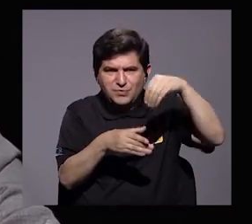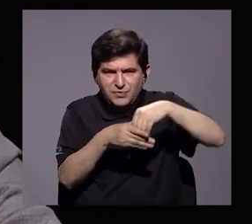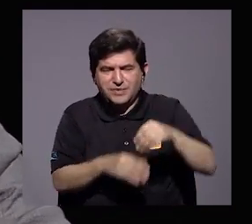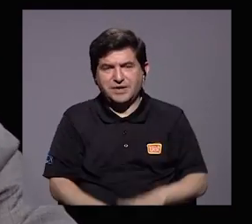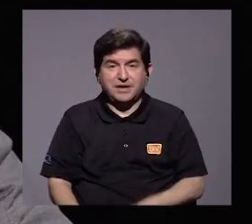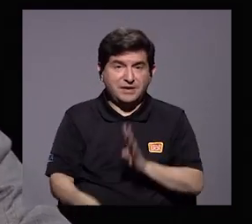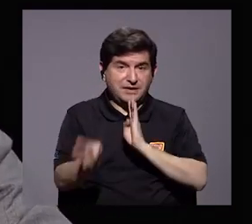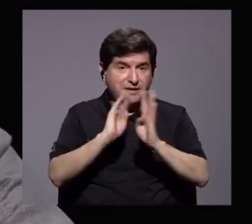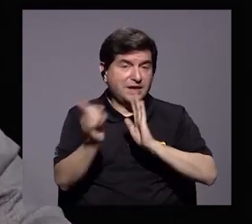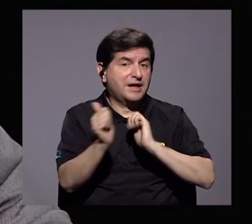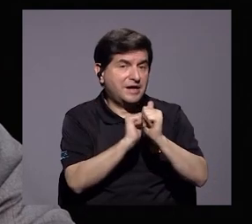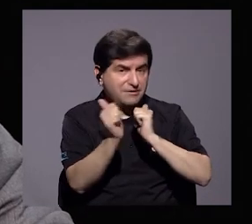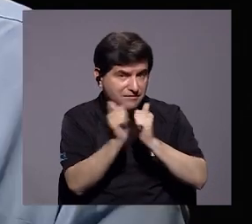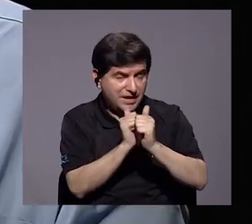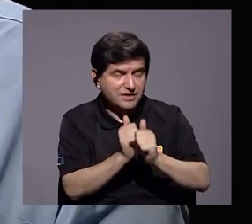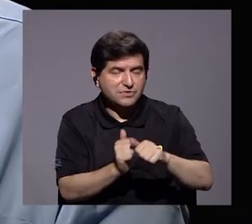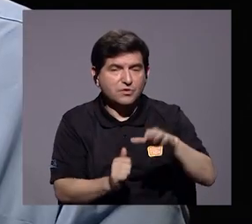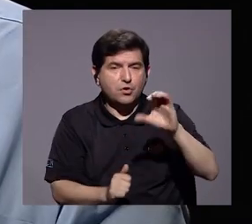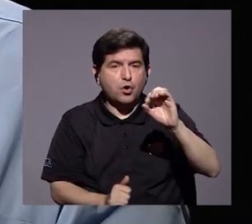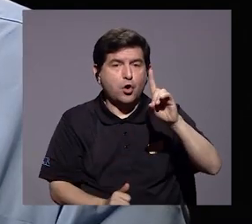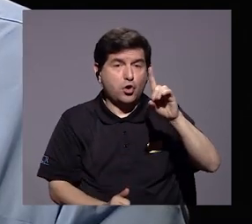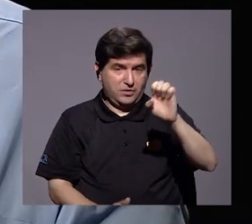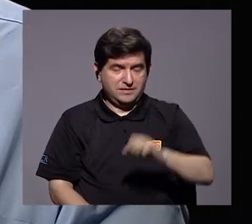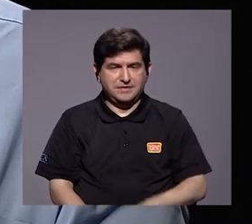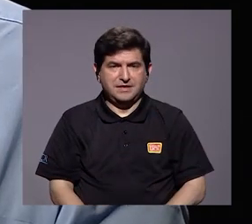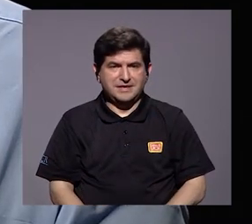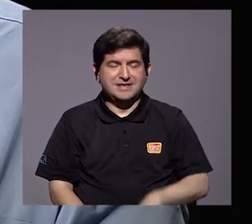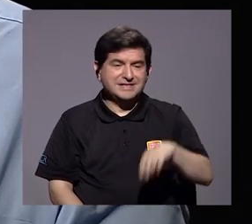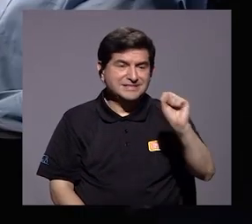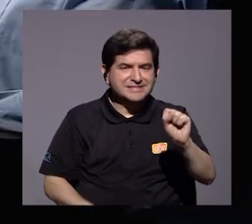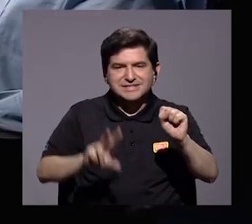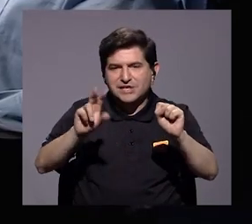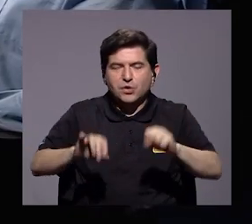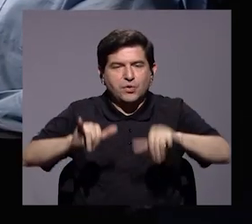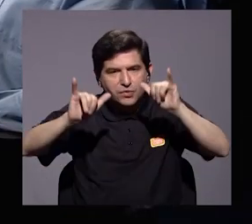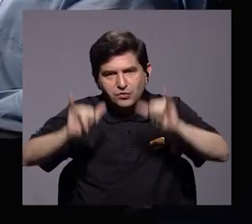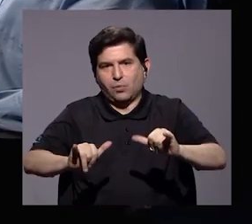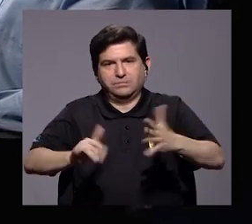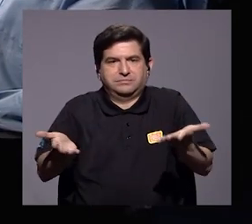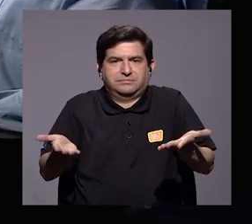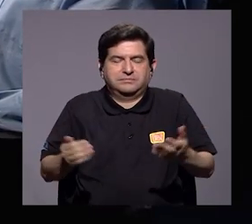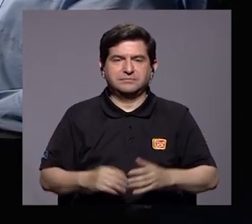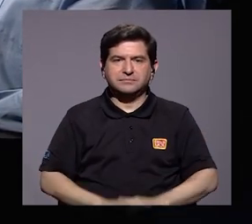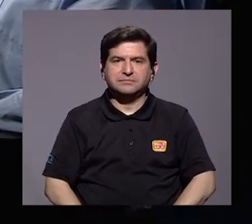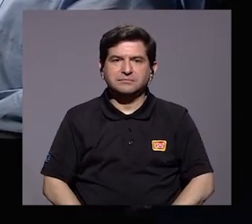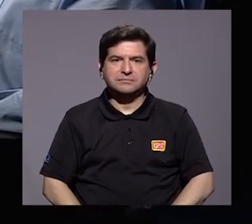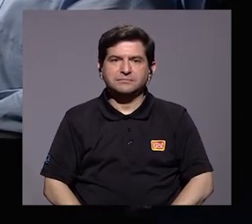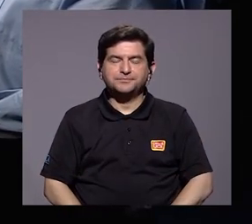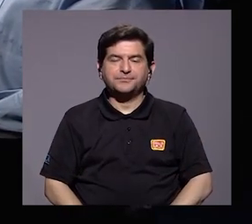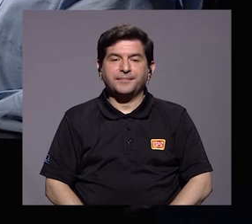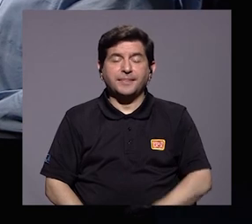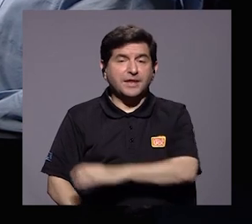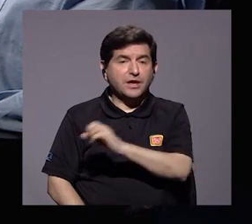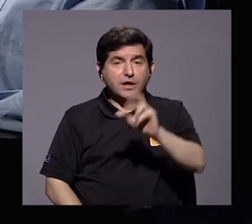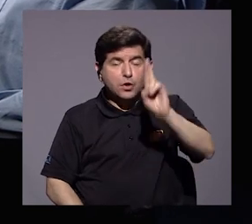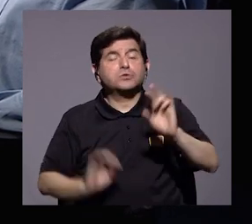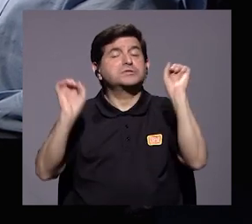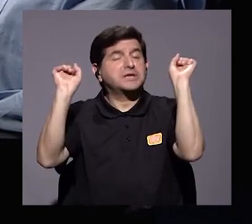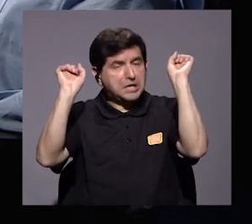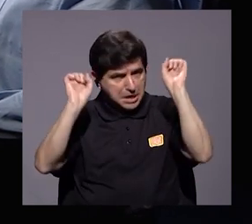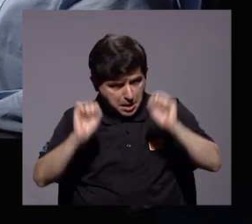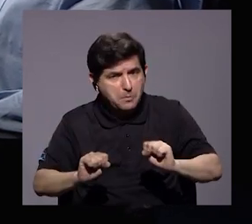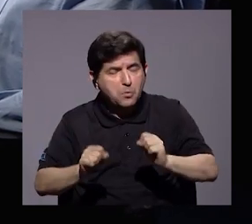hablábamos de competitividad ok de estar o no estar mire que costa rica podría